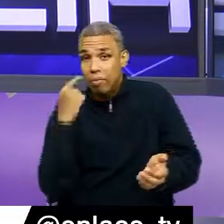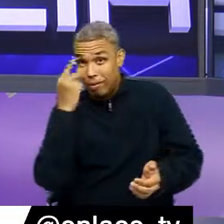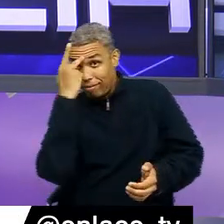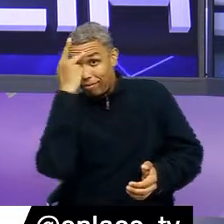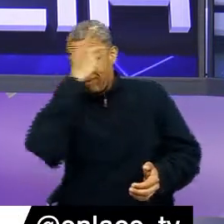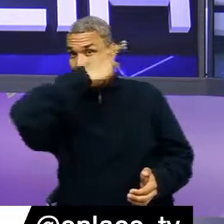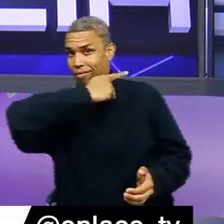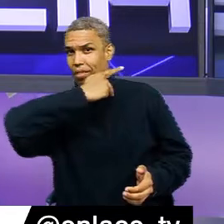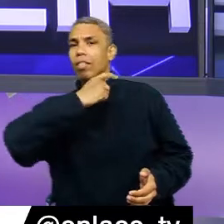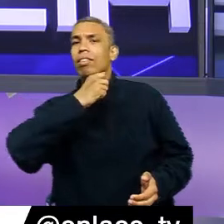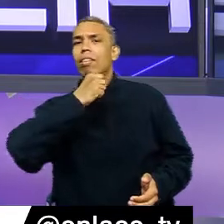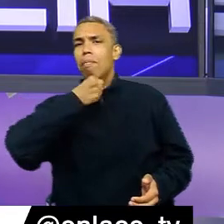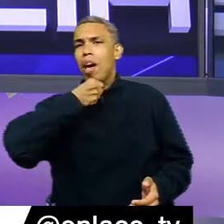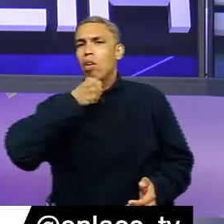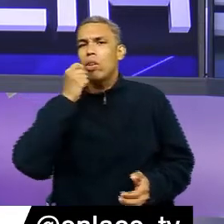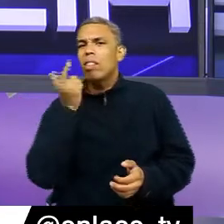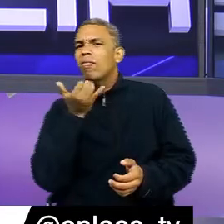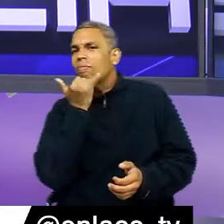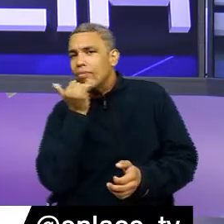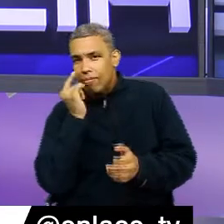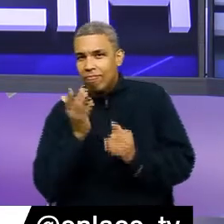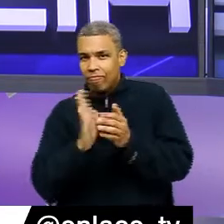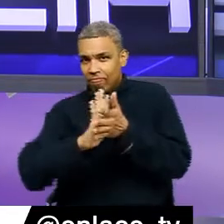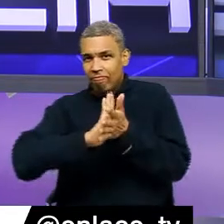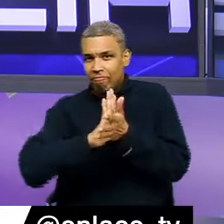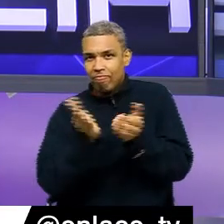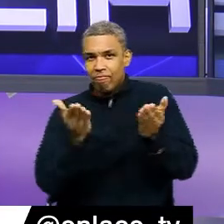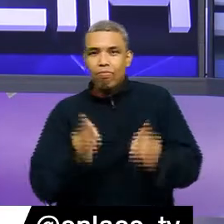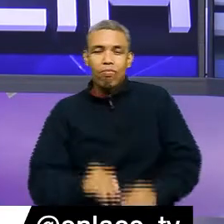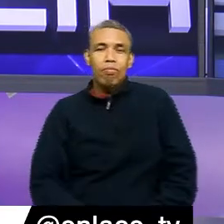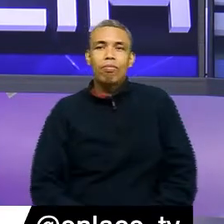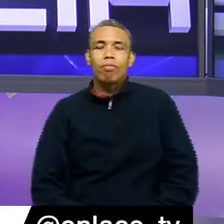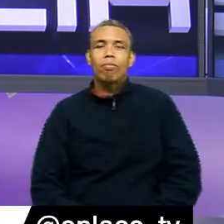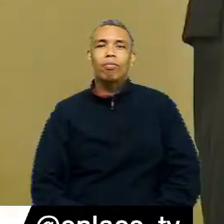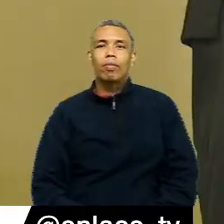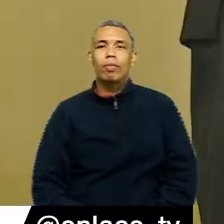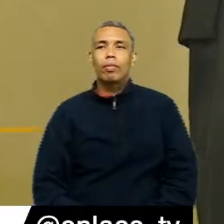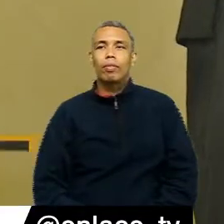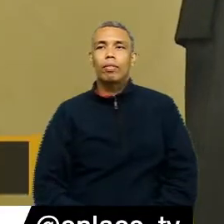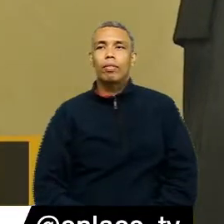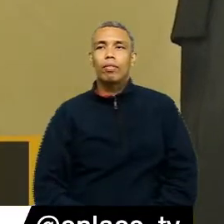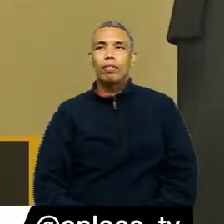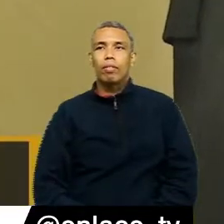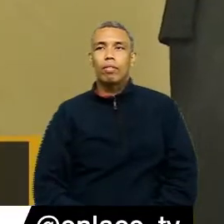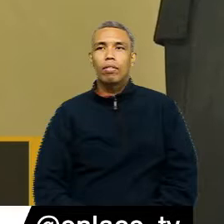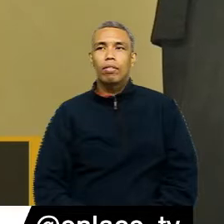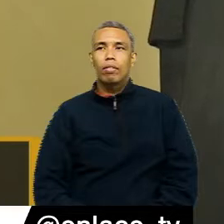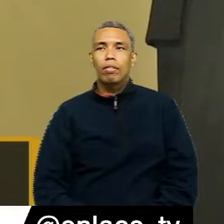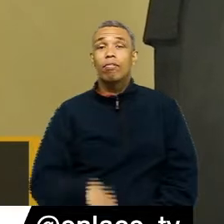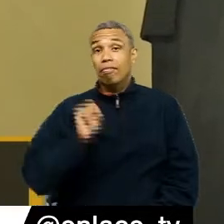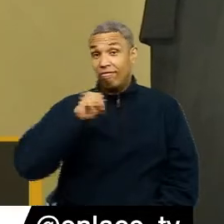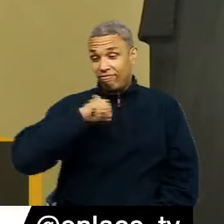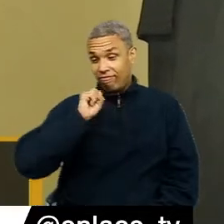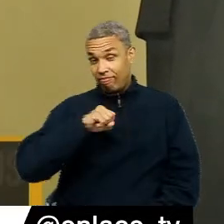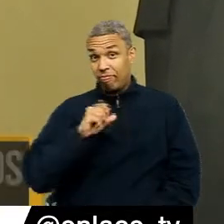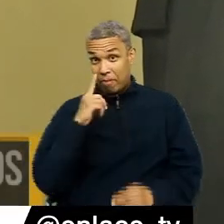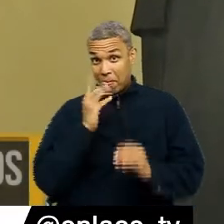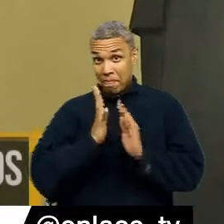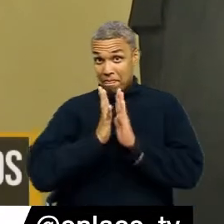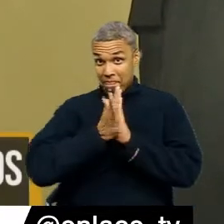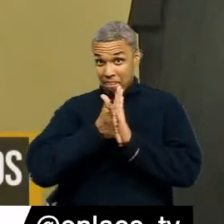sector vulnerable de la ciudad. Carol, adelante y cuéntenos cómo está la fiesta. Claro que sí, compañeros en estudio, les vamos a contar y ampliar esta